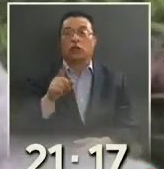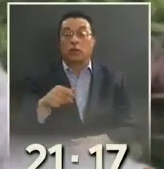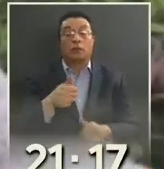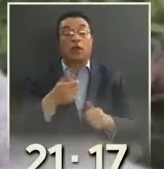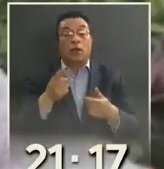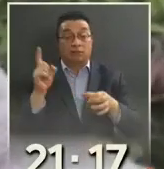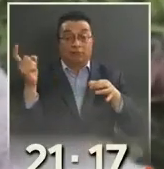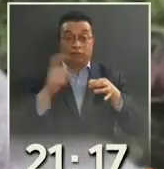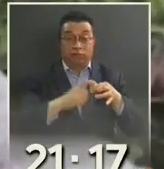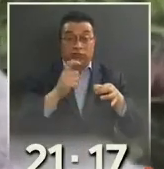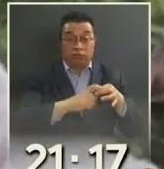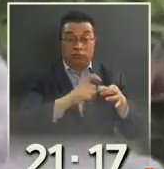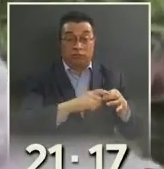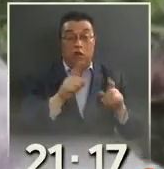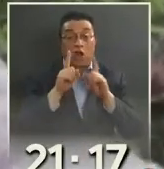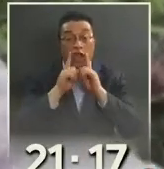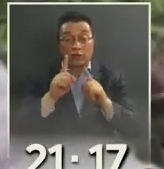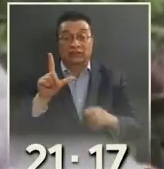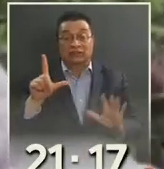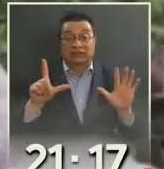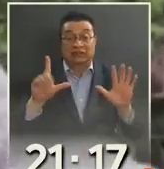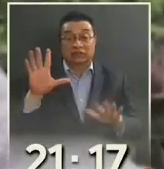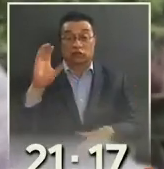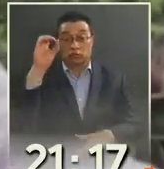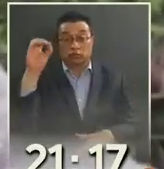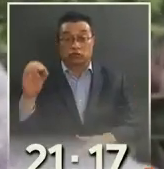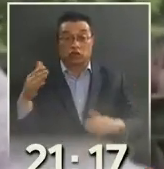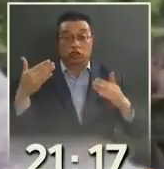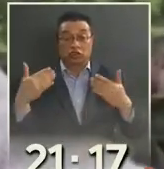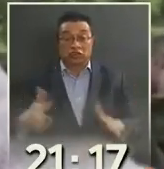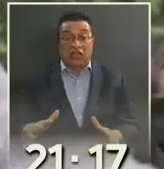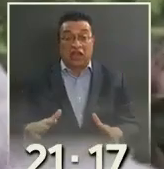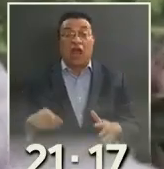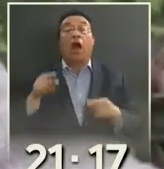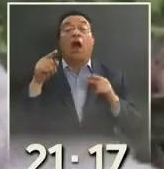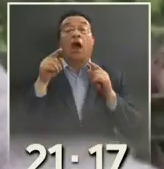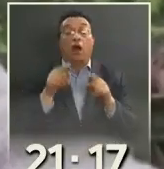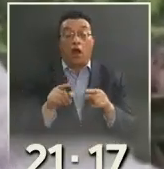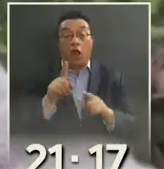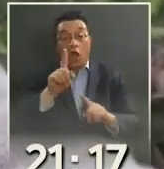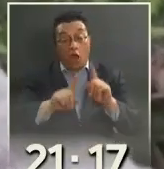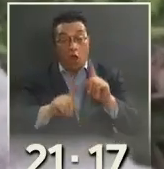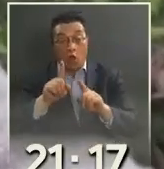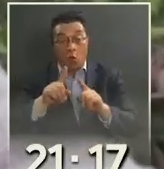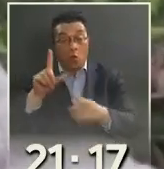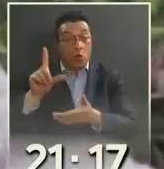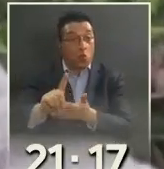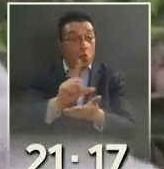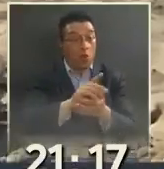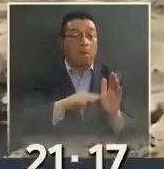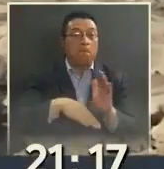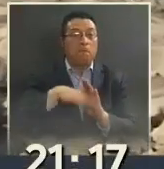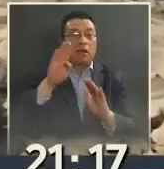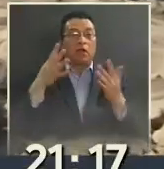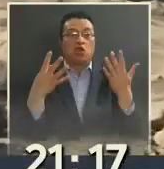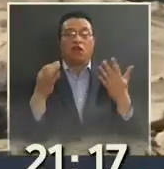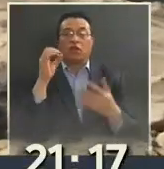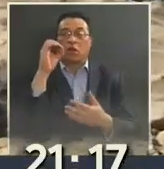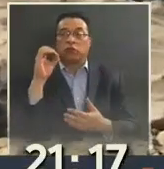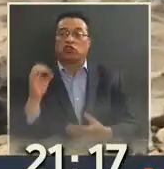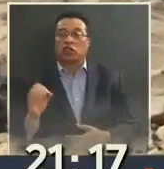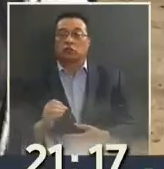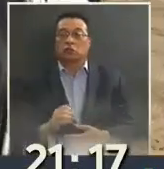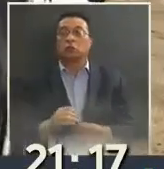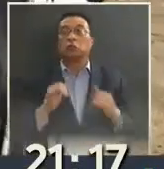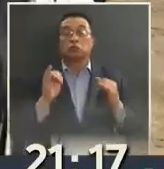el 75%. Incluso ya se ha comenzado a confirmar que la ocupación en algunos establecimientos es superior incluso al 90%. Así, la